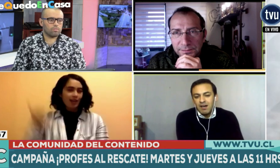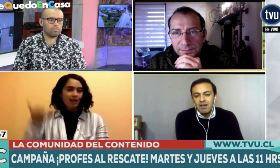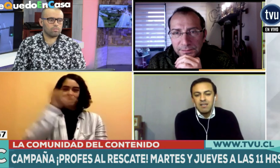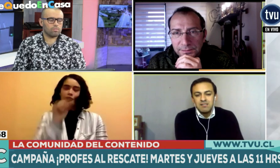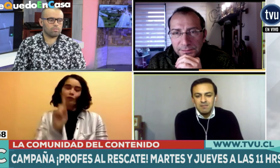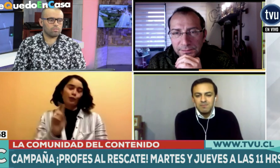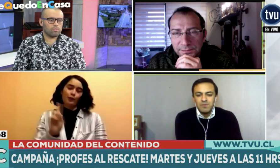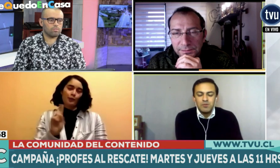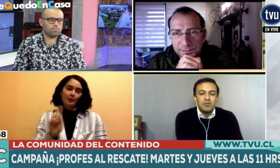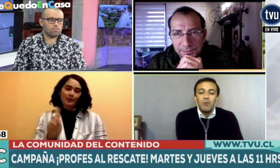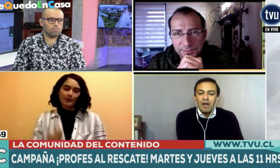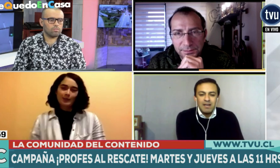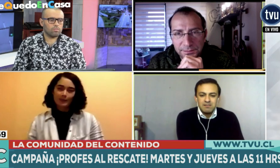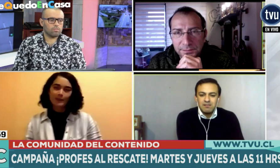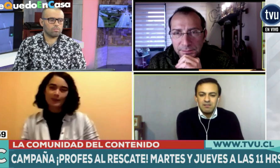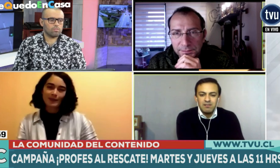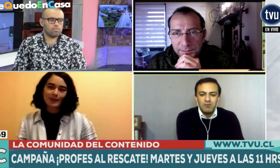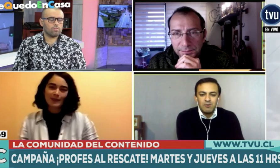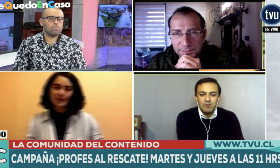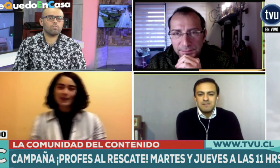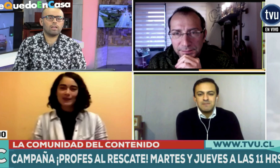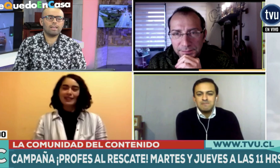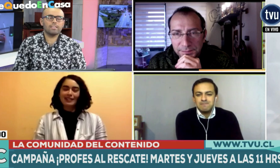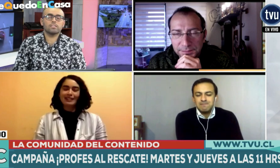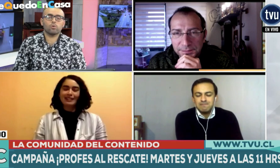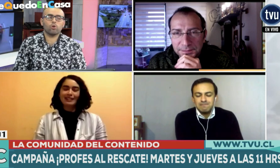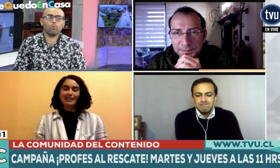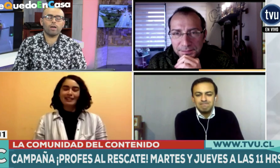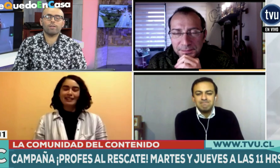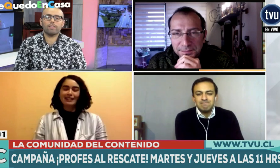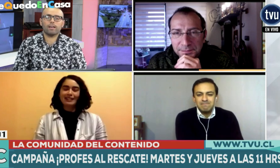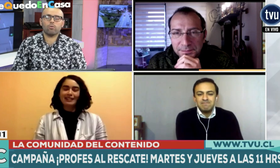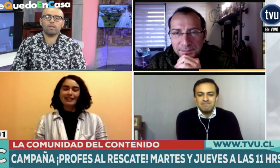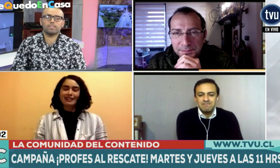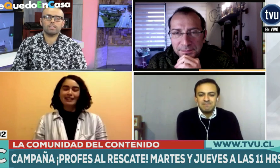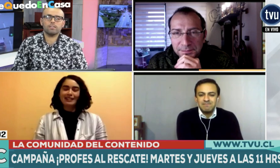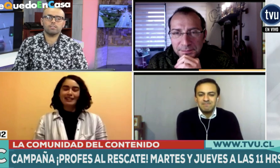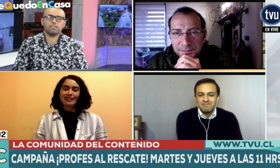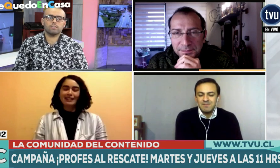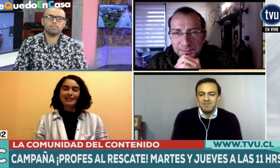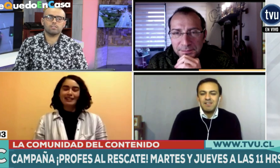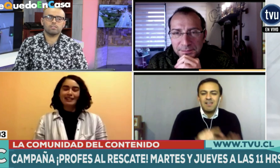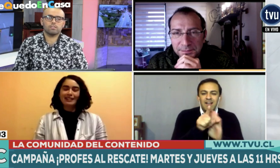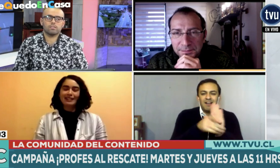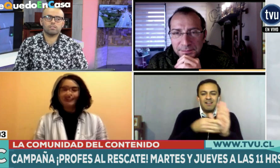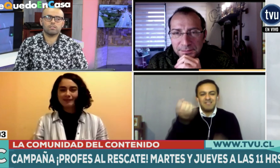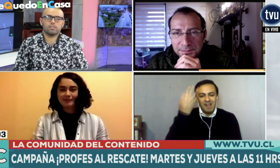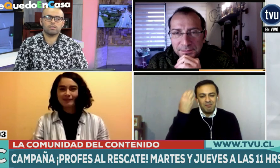señas americanas y así, no son iguales. ¿El LENSE uno puede aprender lengua de señas?